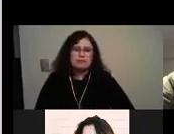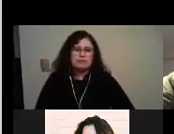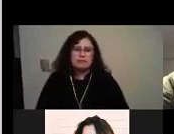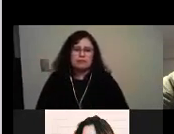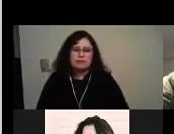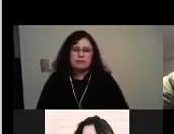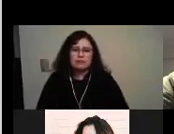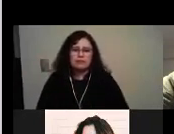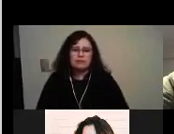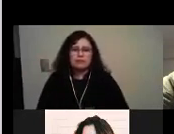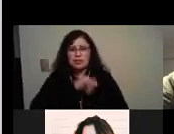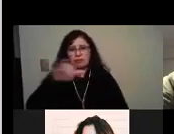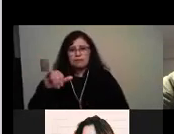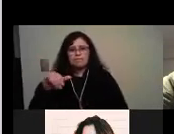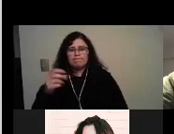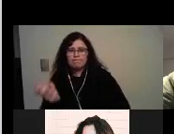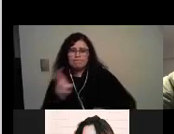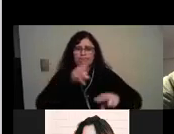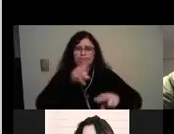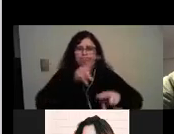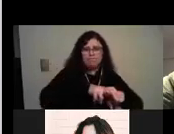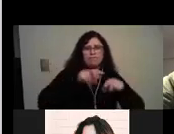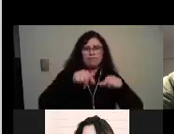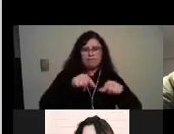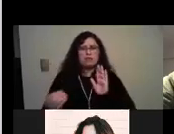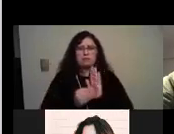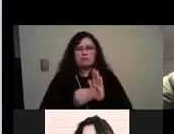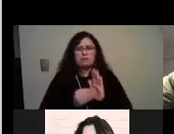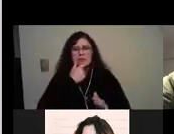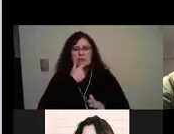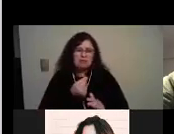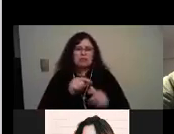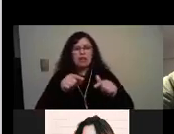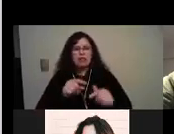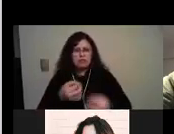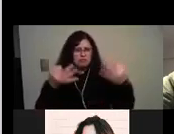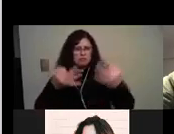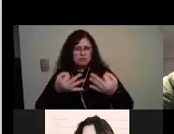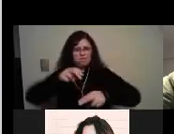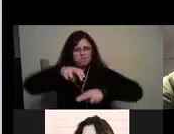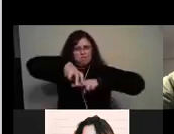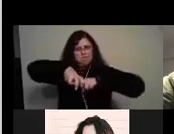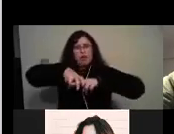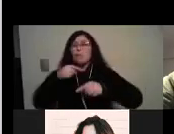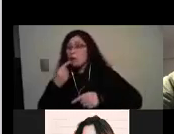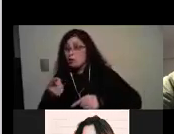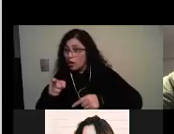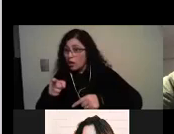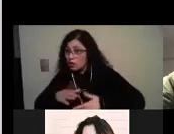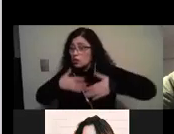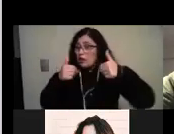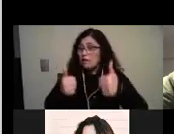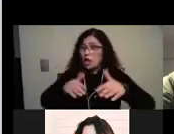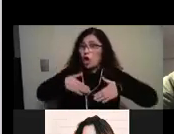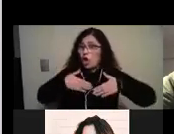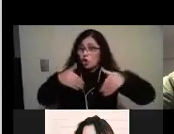Y lo sienta en esa posición, pues ya lo más alineado posible, y usted le pregunta si quedó bien, se siente bien, si quedó bien sentado, ya,